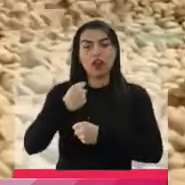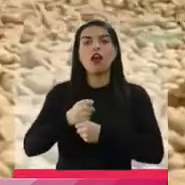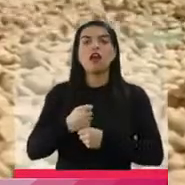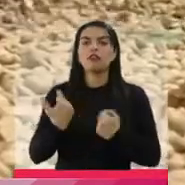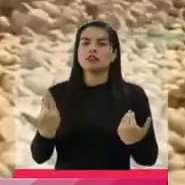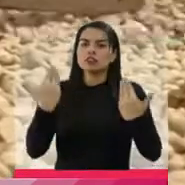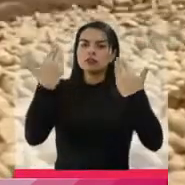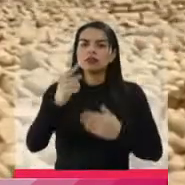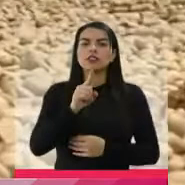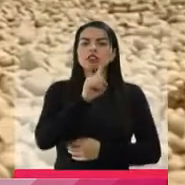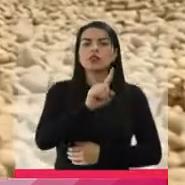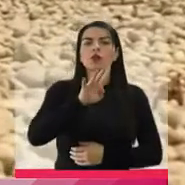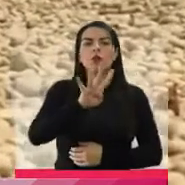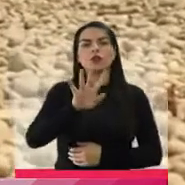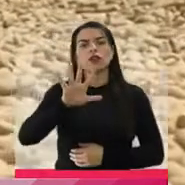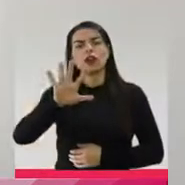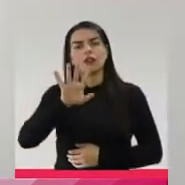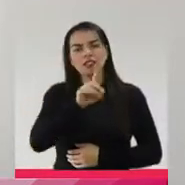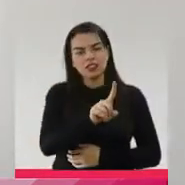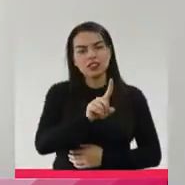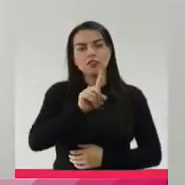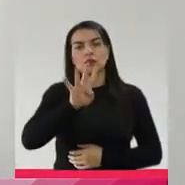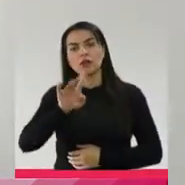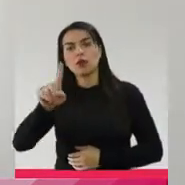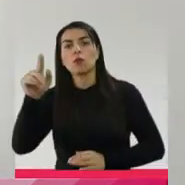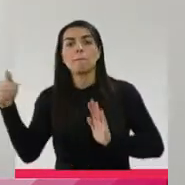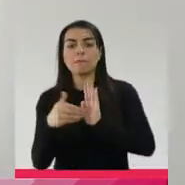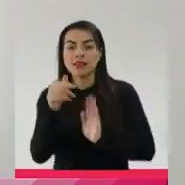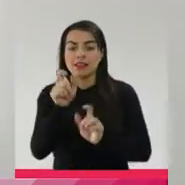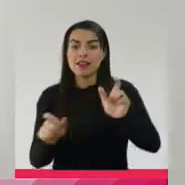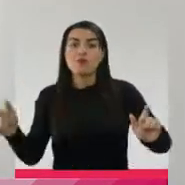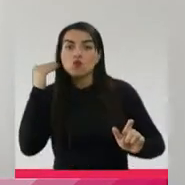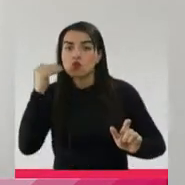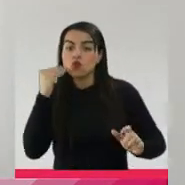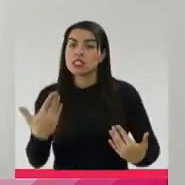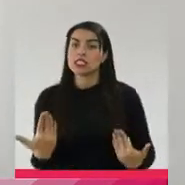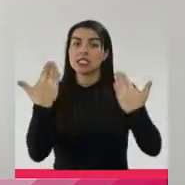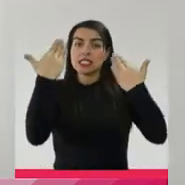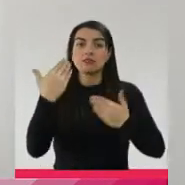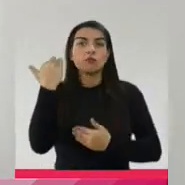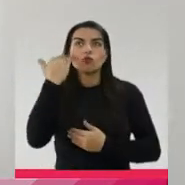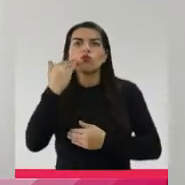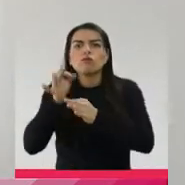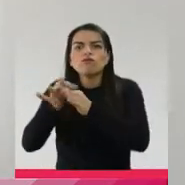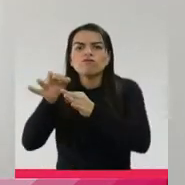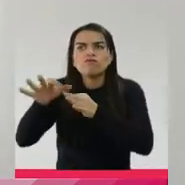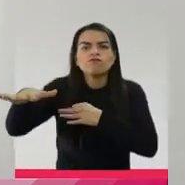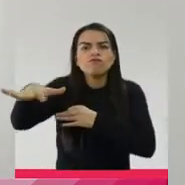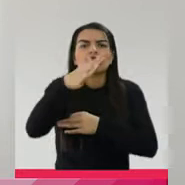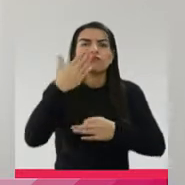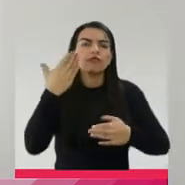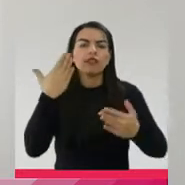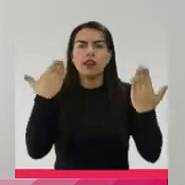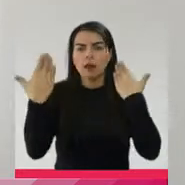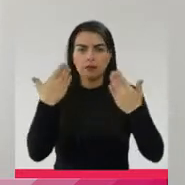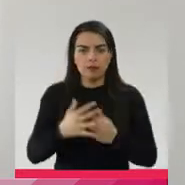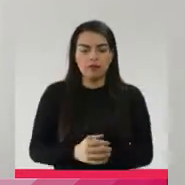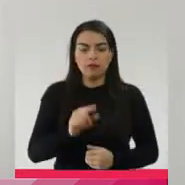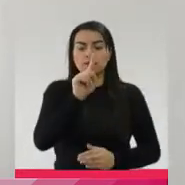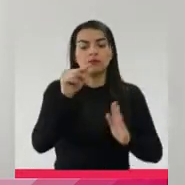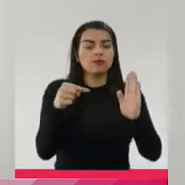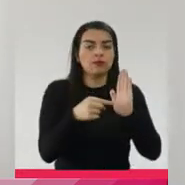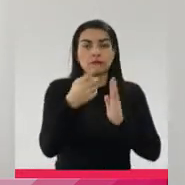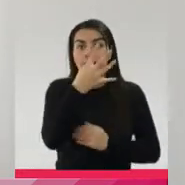141.565 mujeres de la región rural. Para realizar una convocatoria al Fondo Emprender por 1.400 millones de pesos para promover